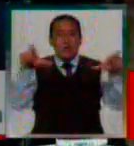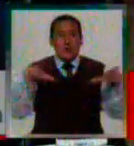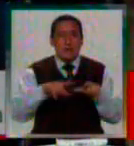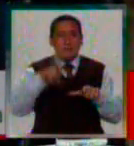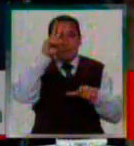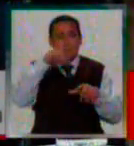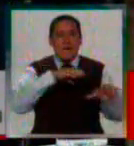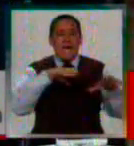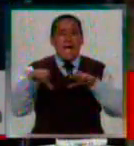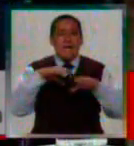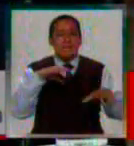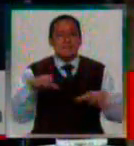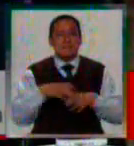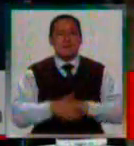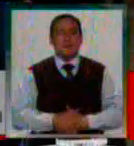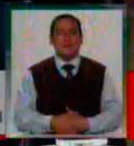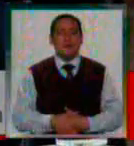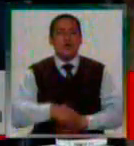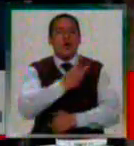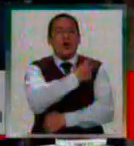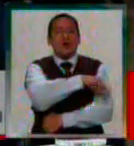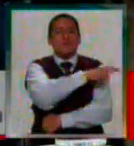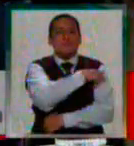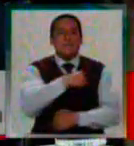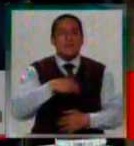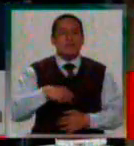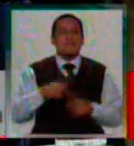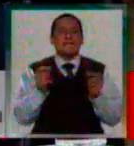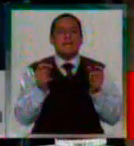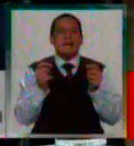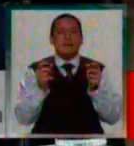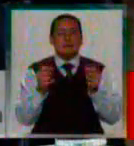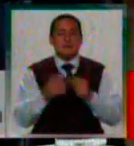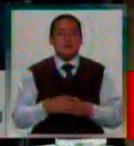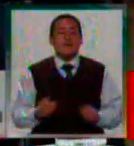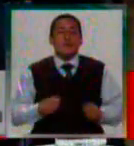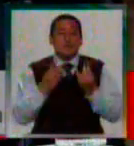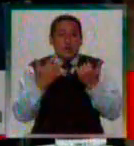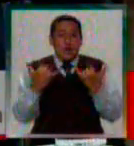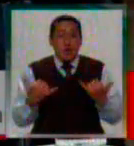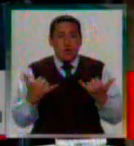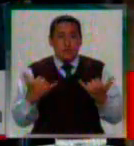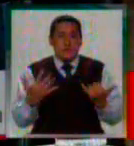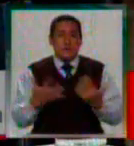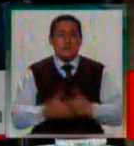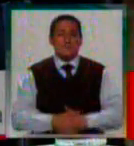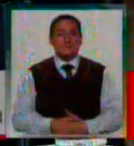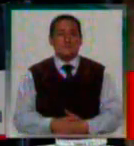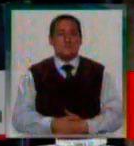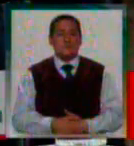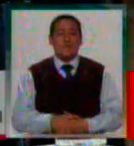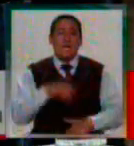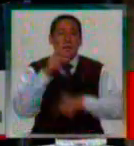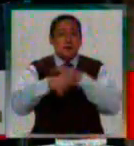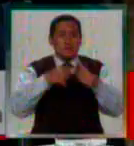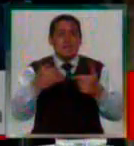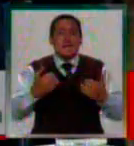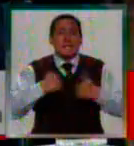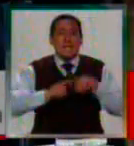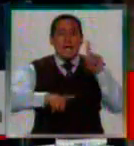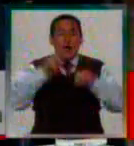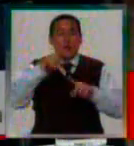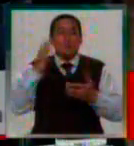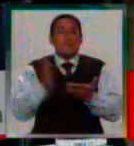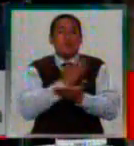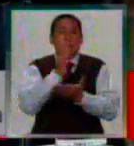crear los hospitales hospitales neoplásicas porque hoy día los las personas que tienen algún problema